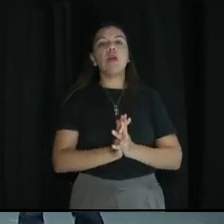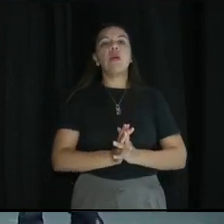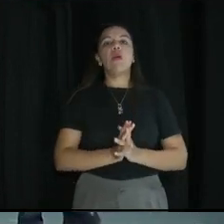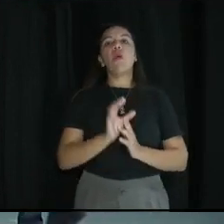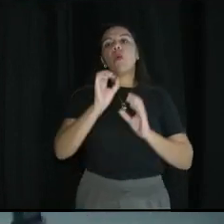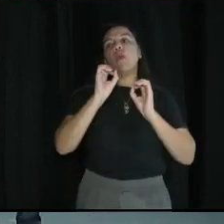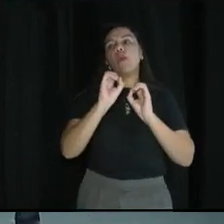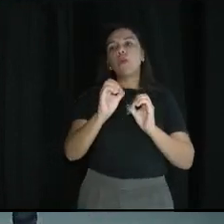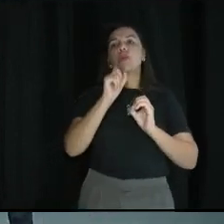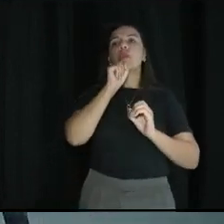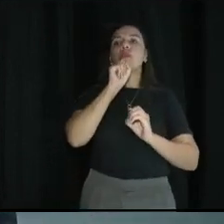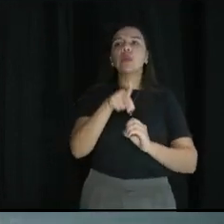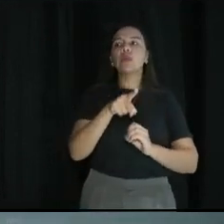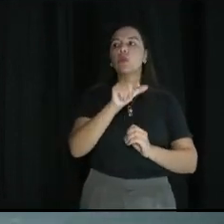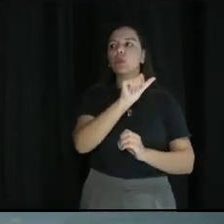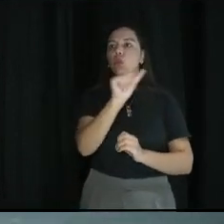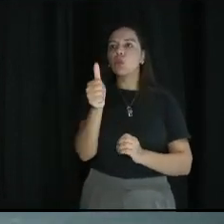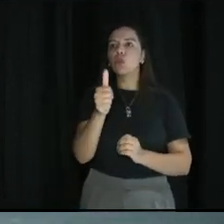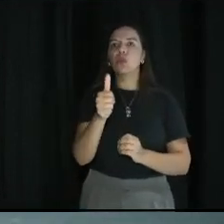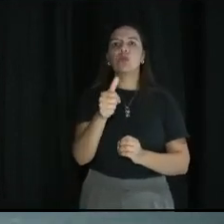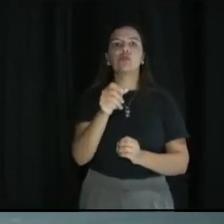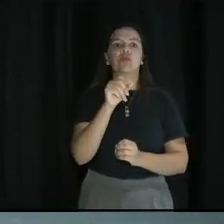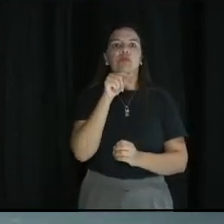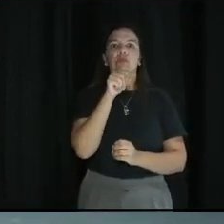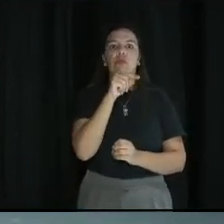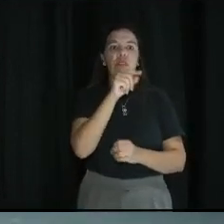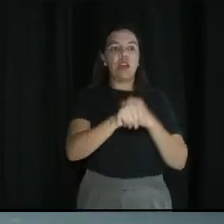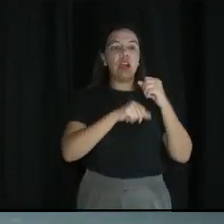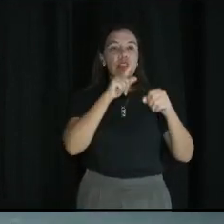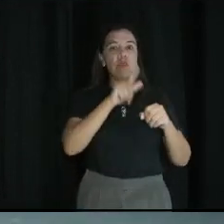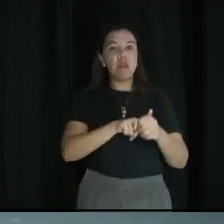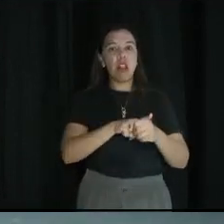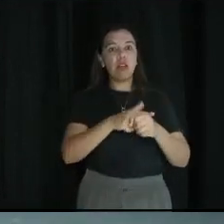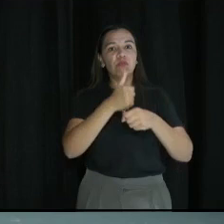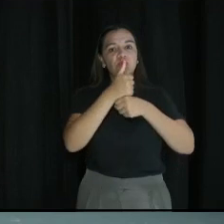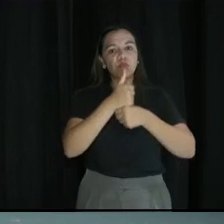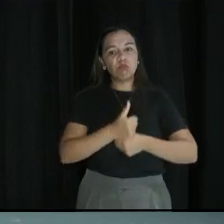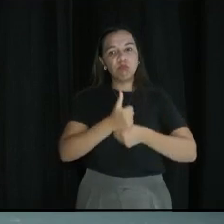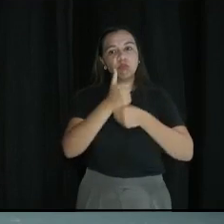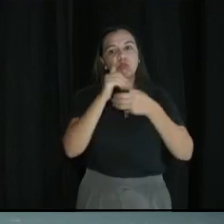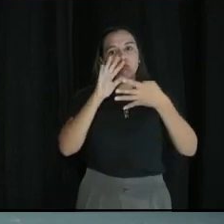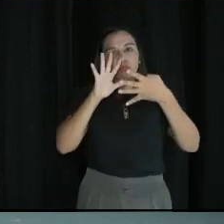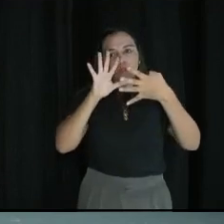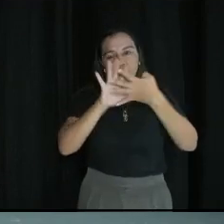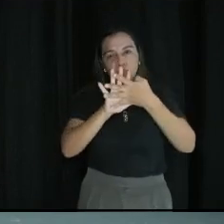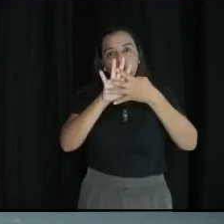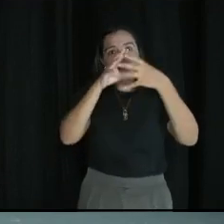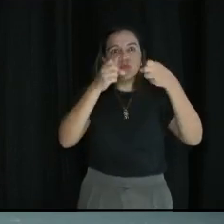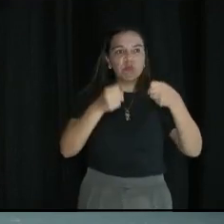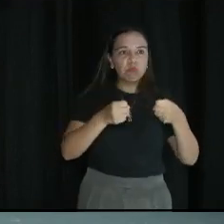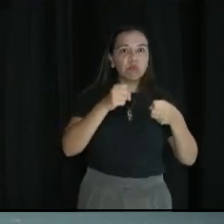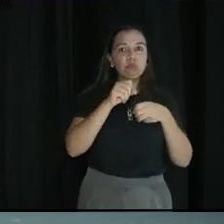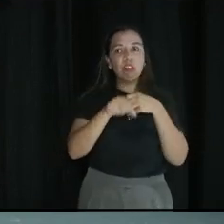que de alguna manera sufra emocionalmente de un encierro, de un abandono, por llamarle algunos